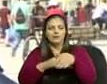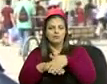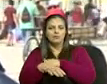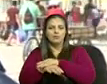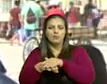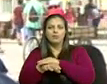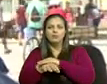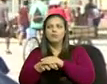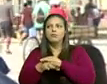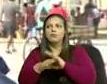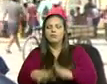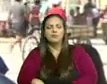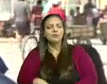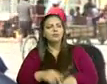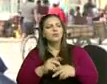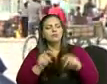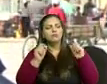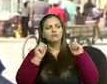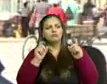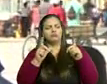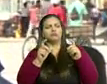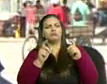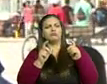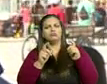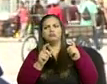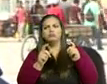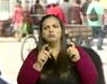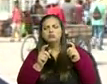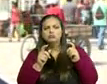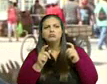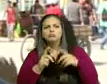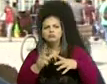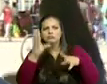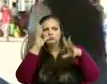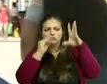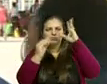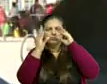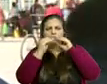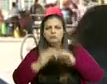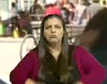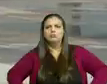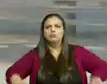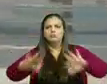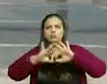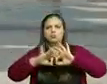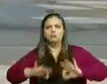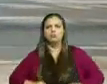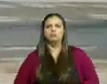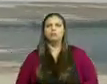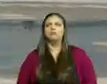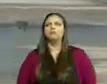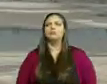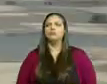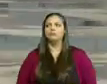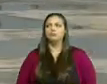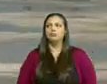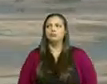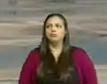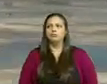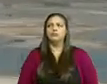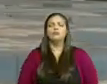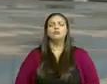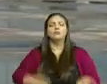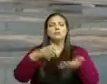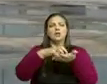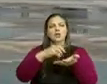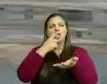estar prevenidos, porque aparte de que también hay otras enfermedades, pero todas enfermedades contagiosas y hay que estar prevenidos en todo. En el puerto marítimo de El Oro